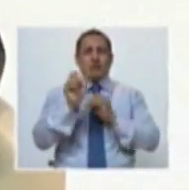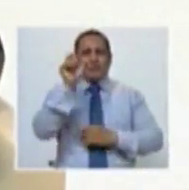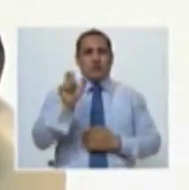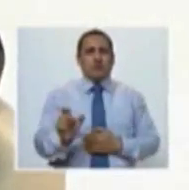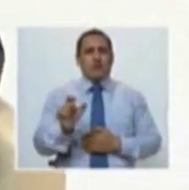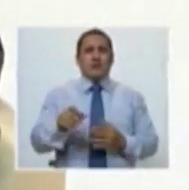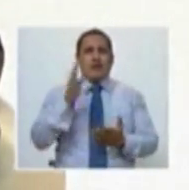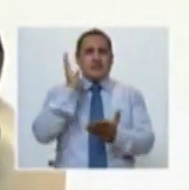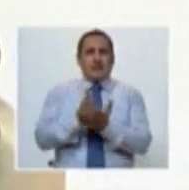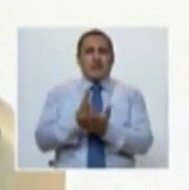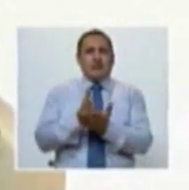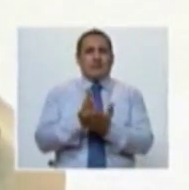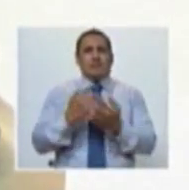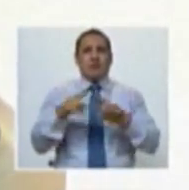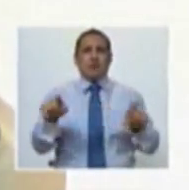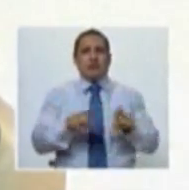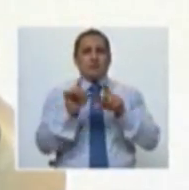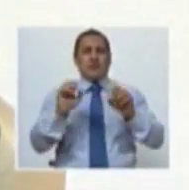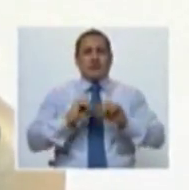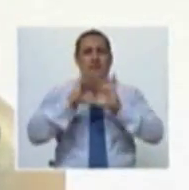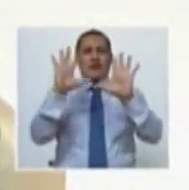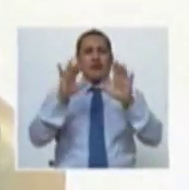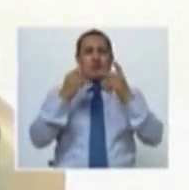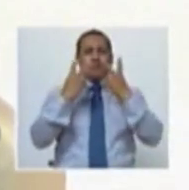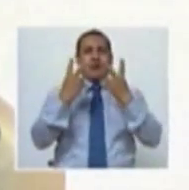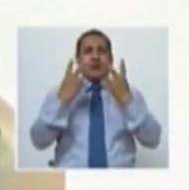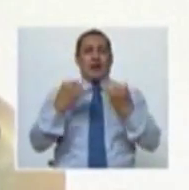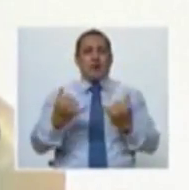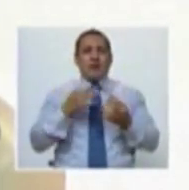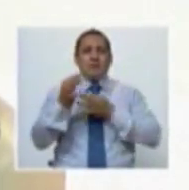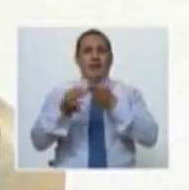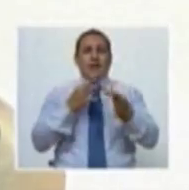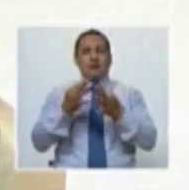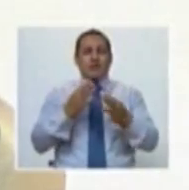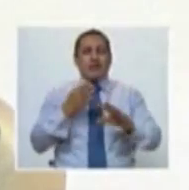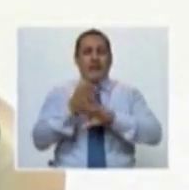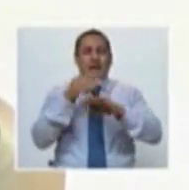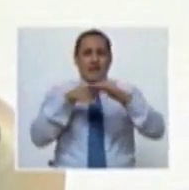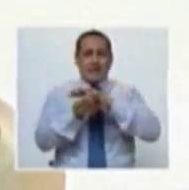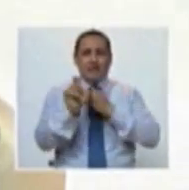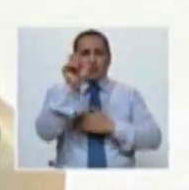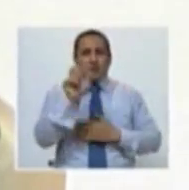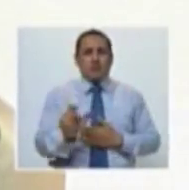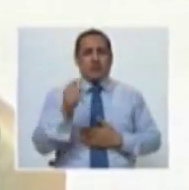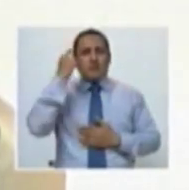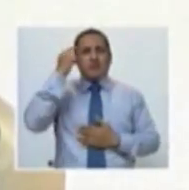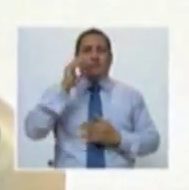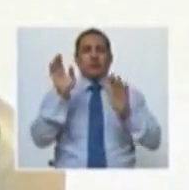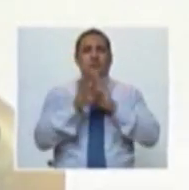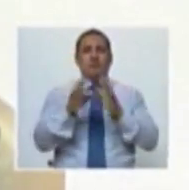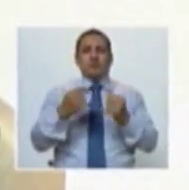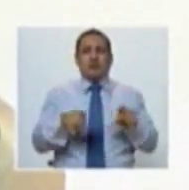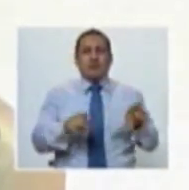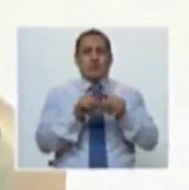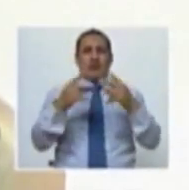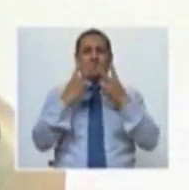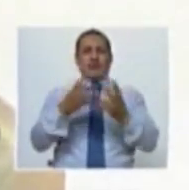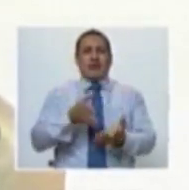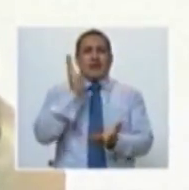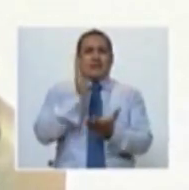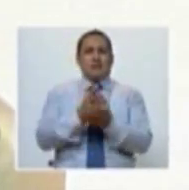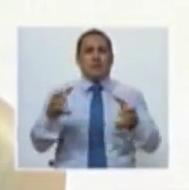persona condenada. Pero está claro que, diríamos, la internalización de patrones ideológicos por personas condenadas